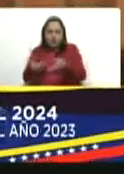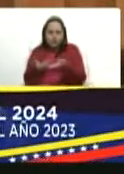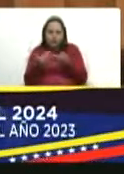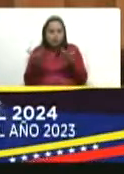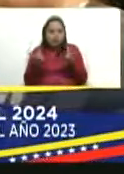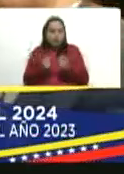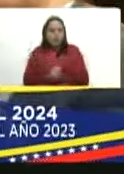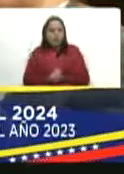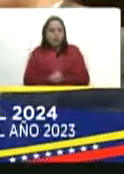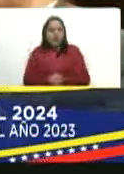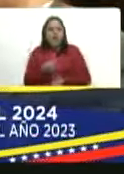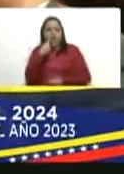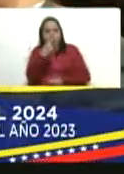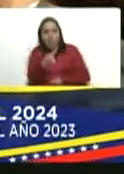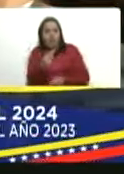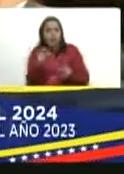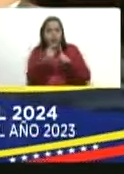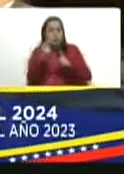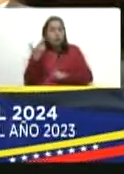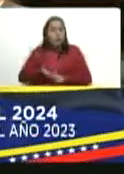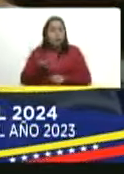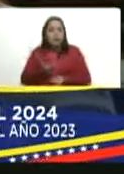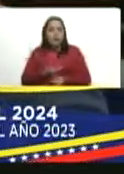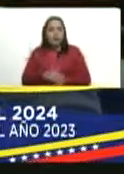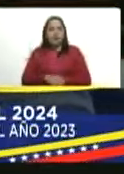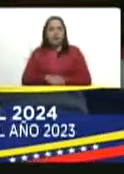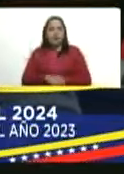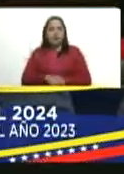Y les dije entonces la frase clave.